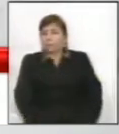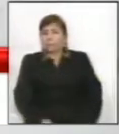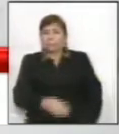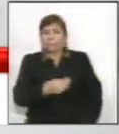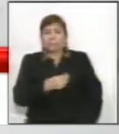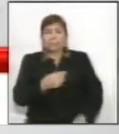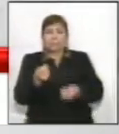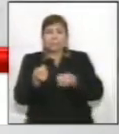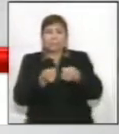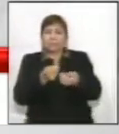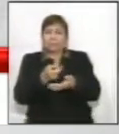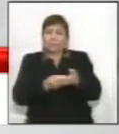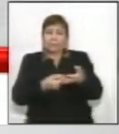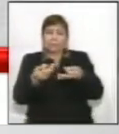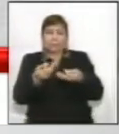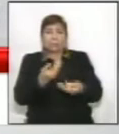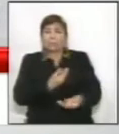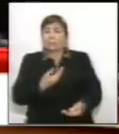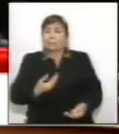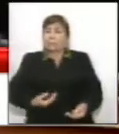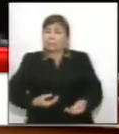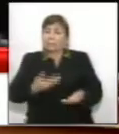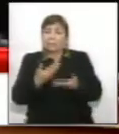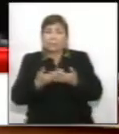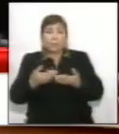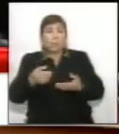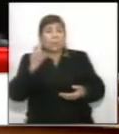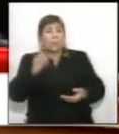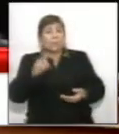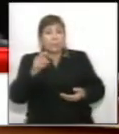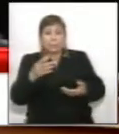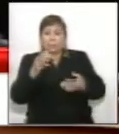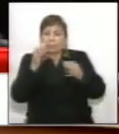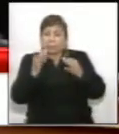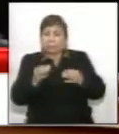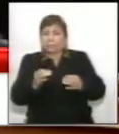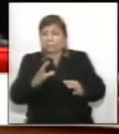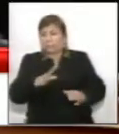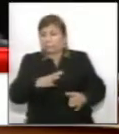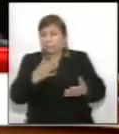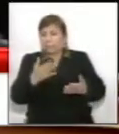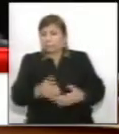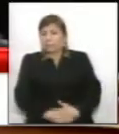Administren los recursos del Estado según la prioridad, con eficiencia y eficacia.